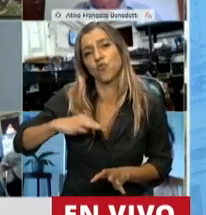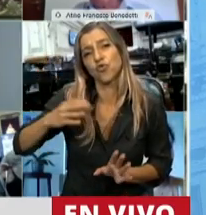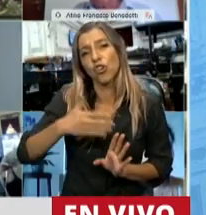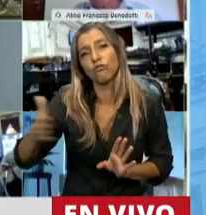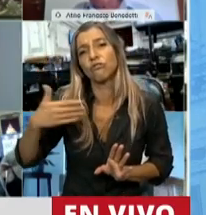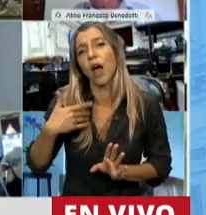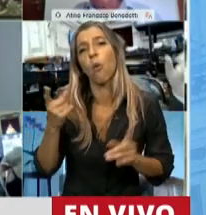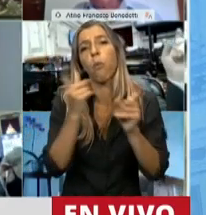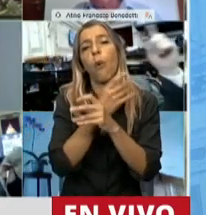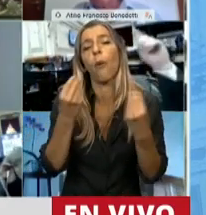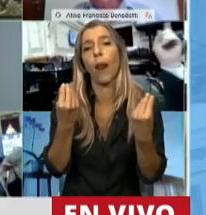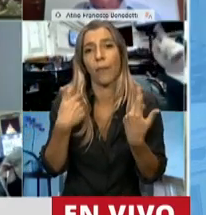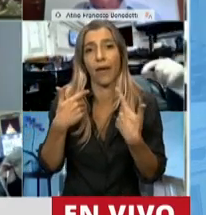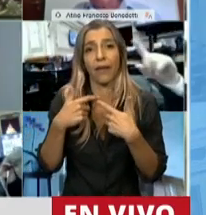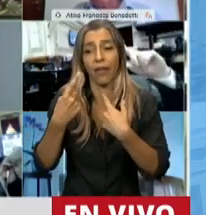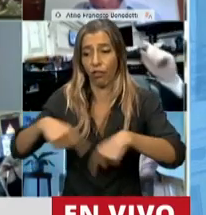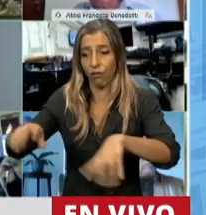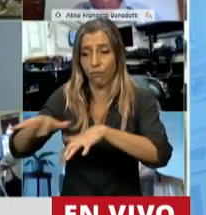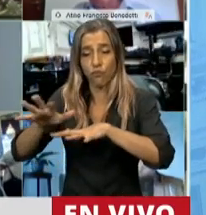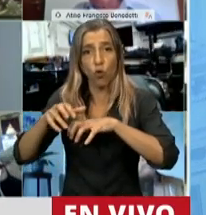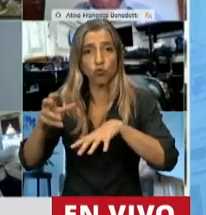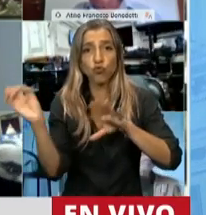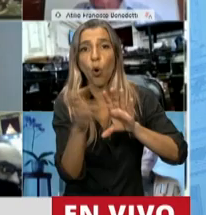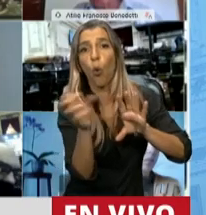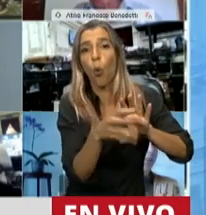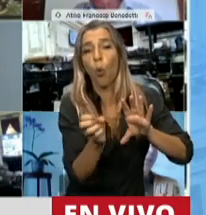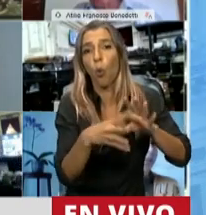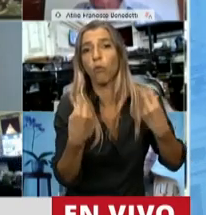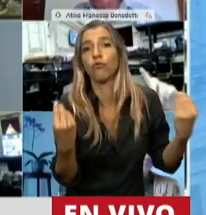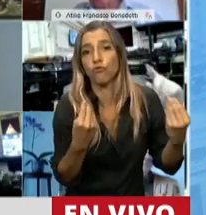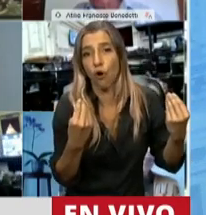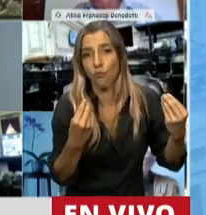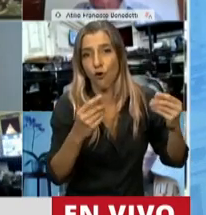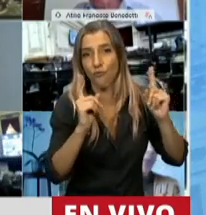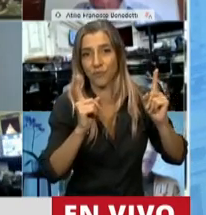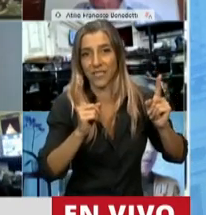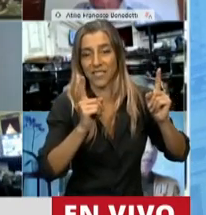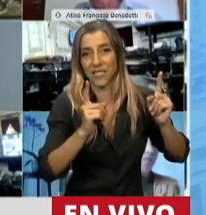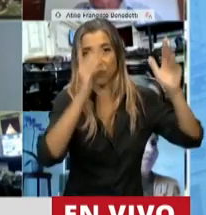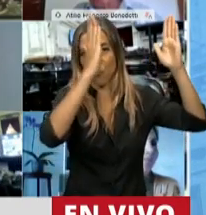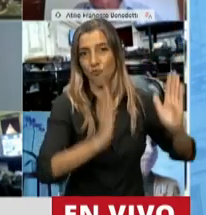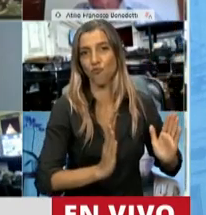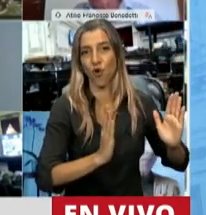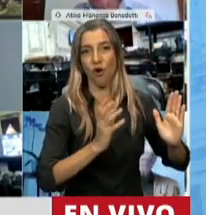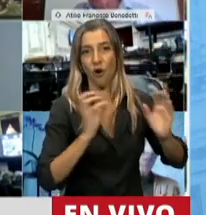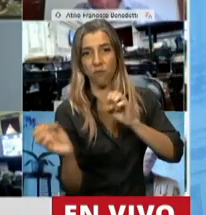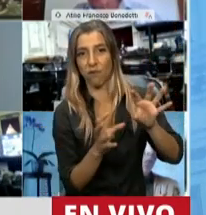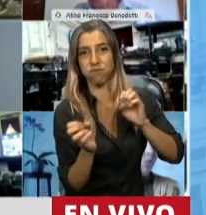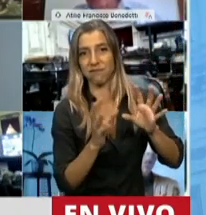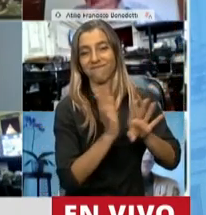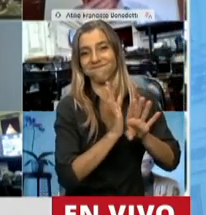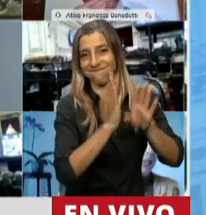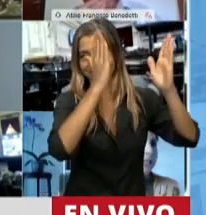era el almacenamiento de los cereales y las cosechas. Ese almacenamiento permitió, y a través de la aparición del silo